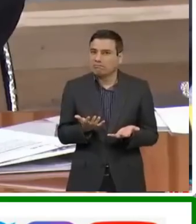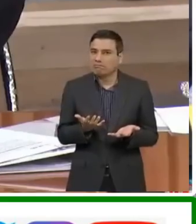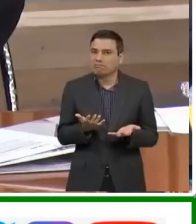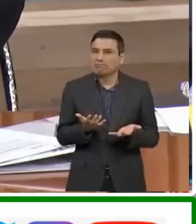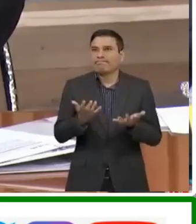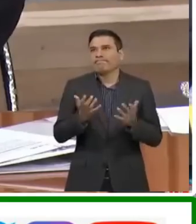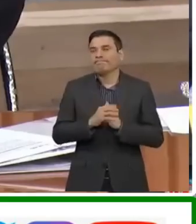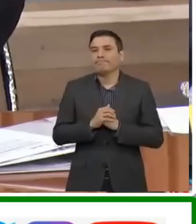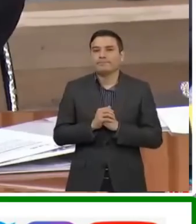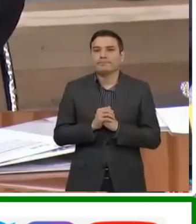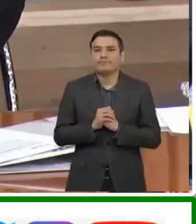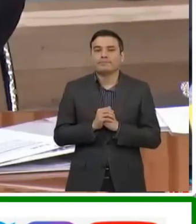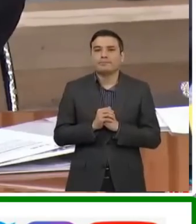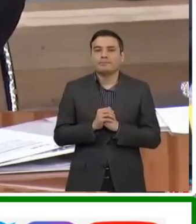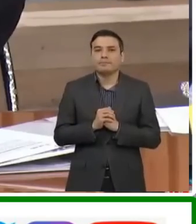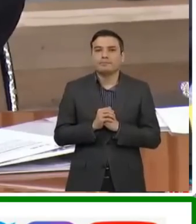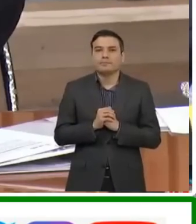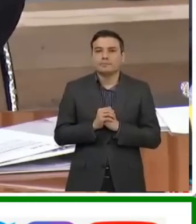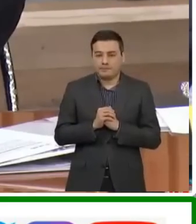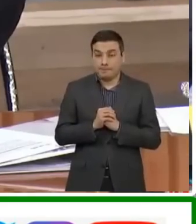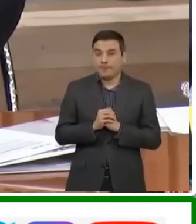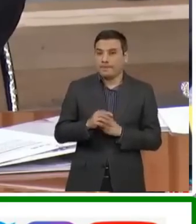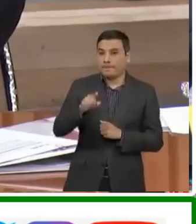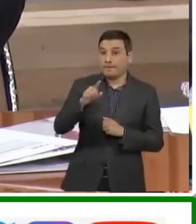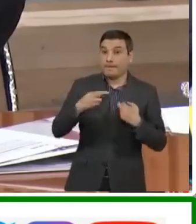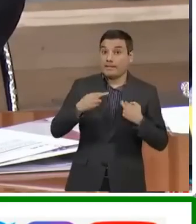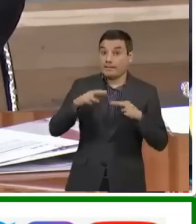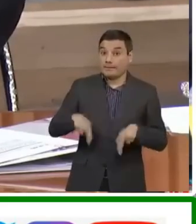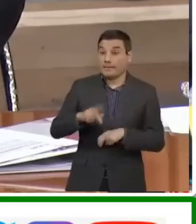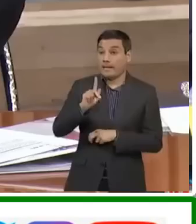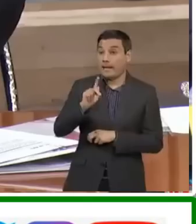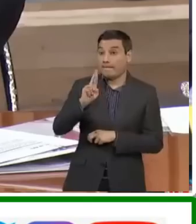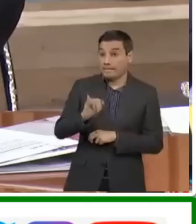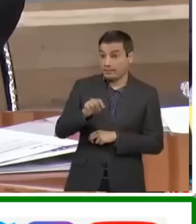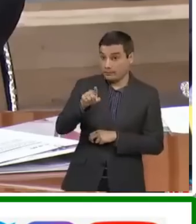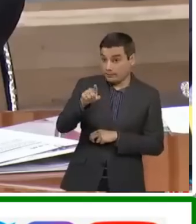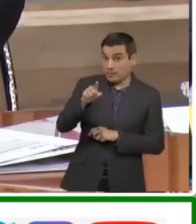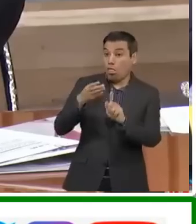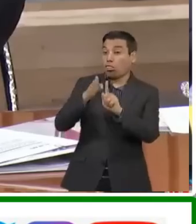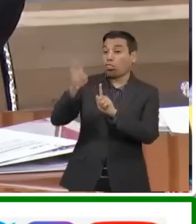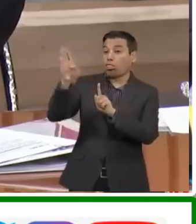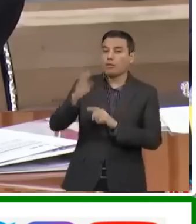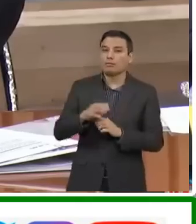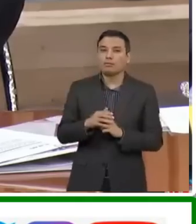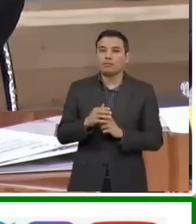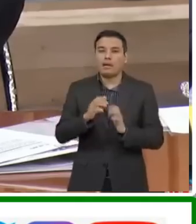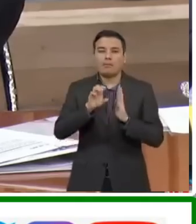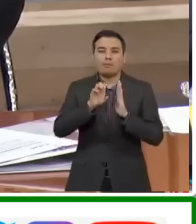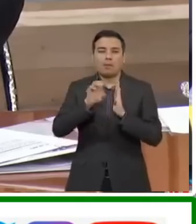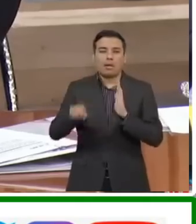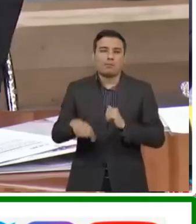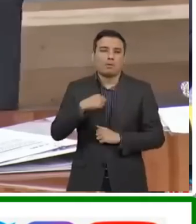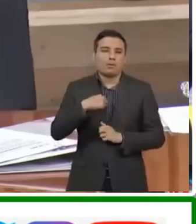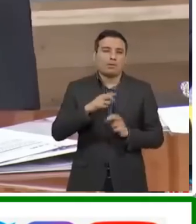no quise además intervenir cuando desde la representación del PRI se salía completo, cuando yo pienso que me salgo del tema, pero brinca hasta el